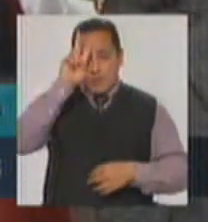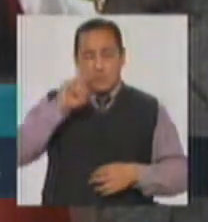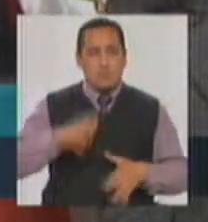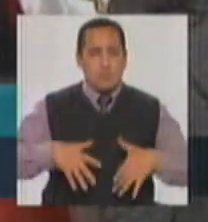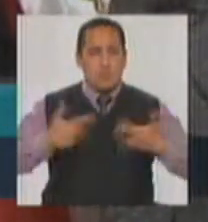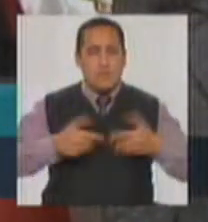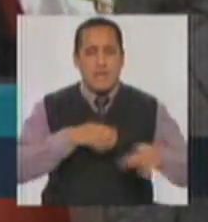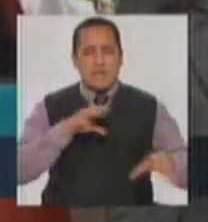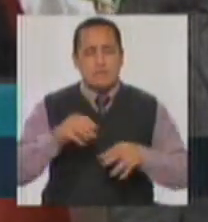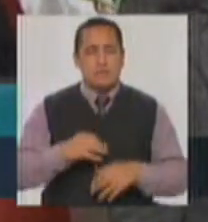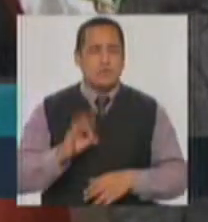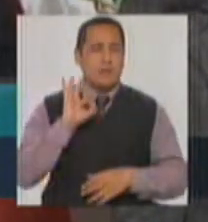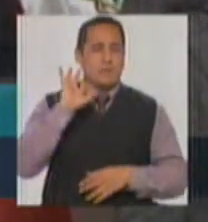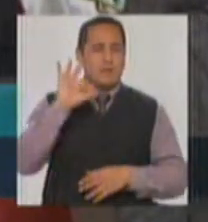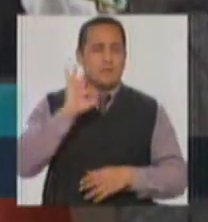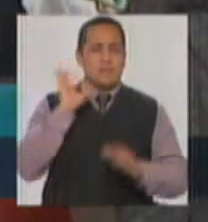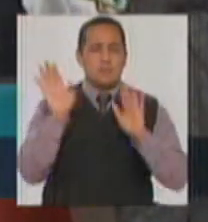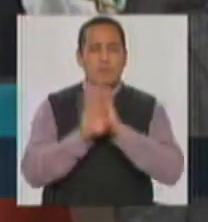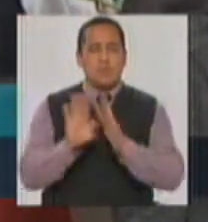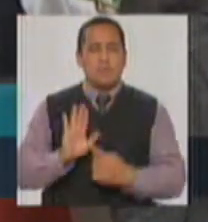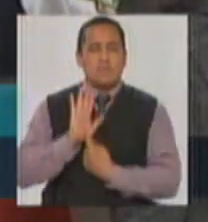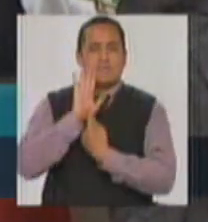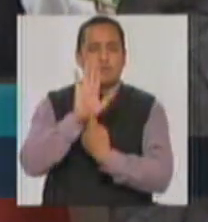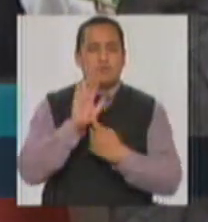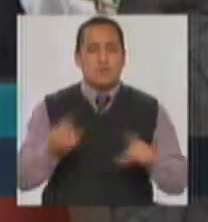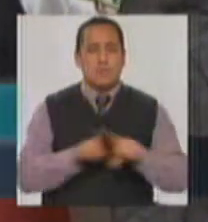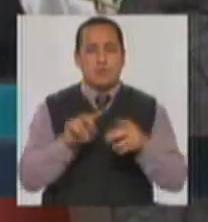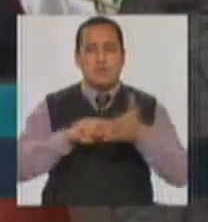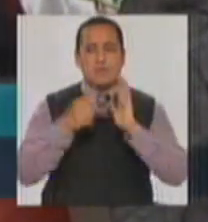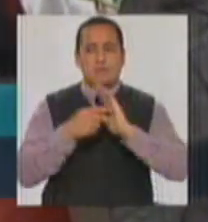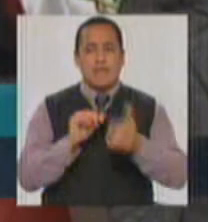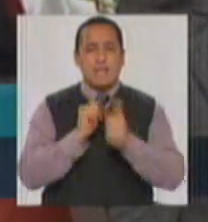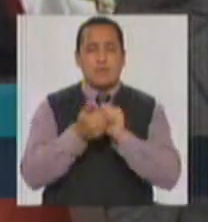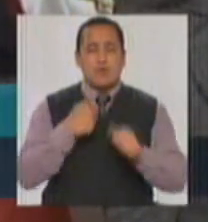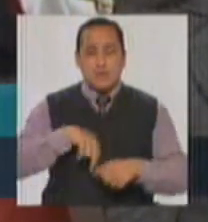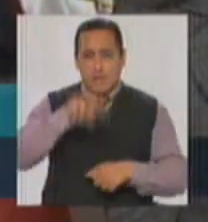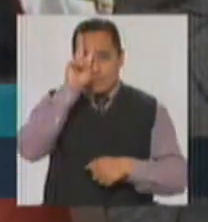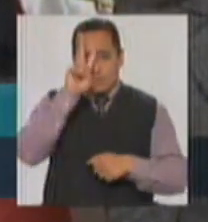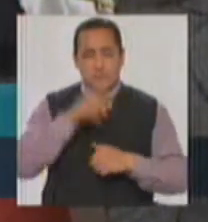una destacada presentación de lo que es el deporte en el Perú.